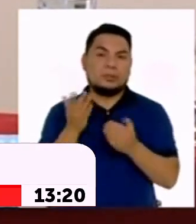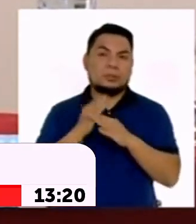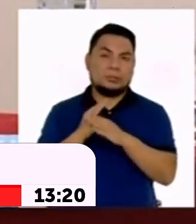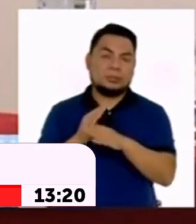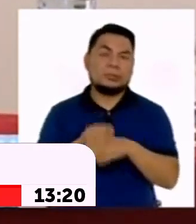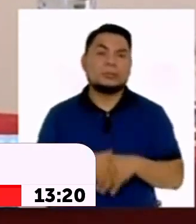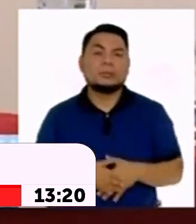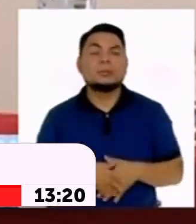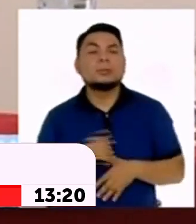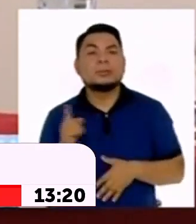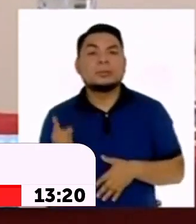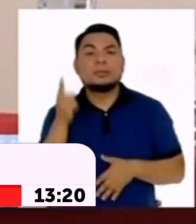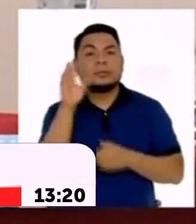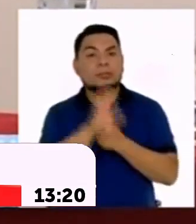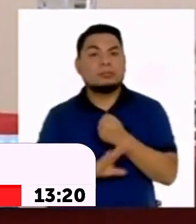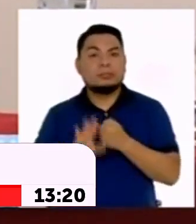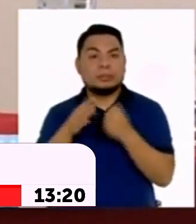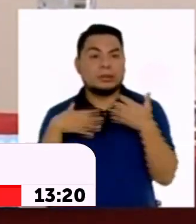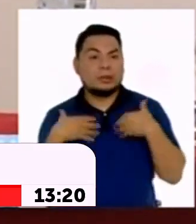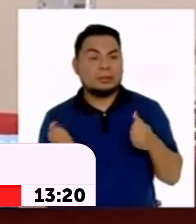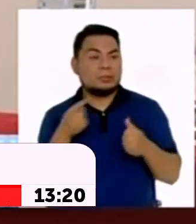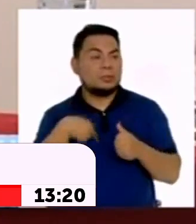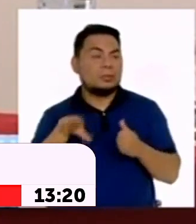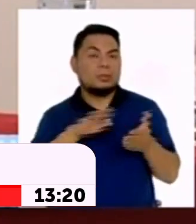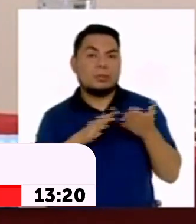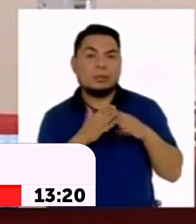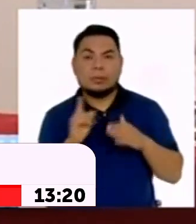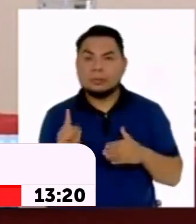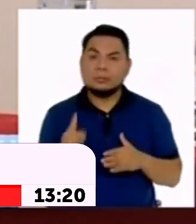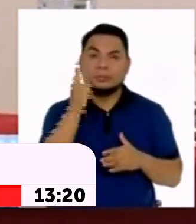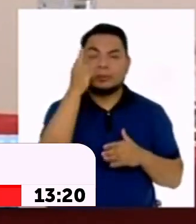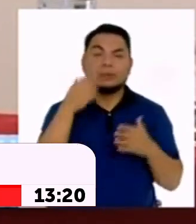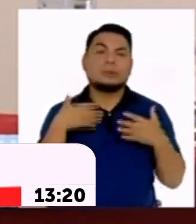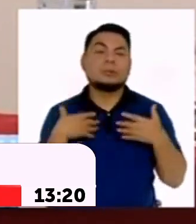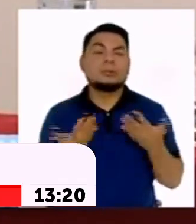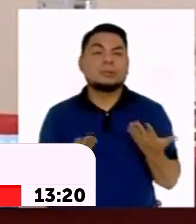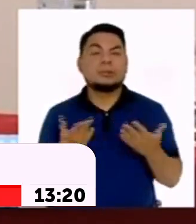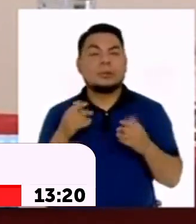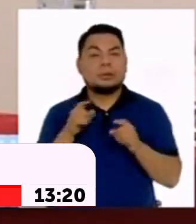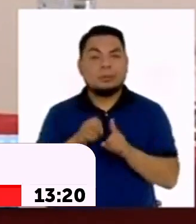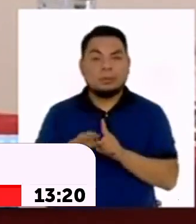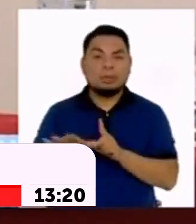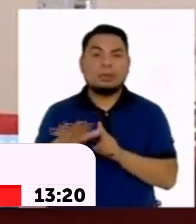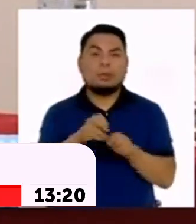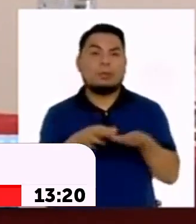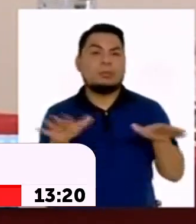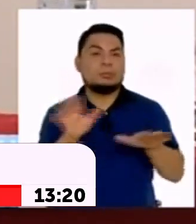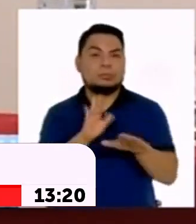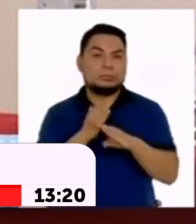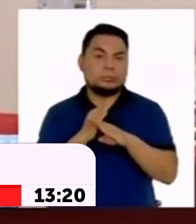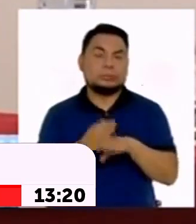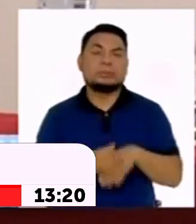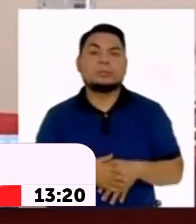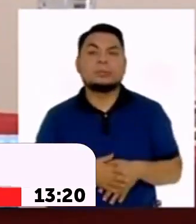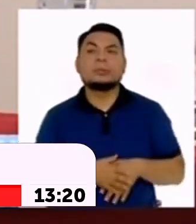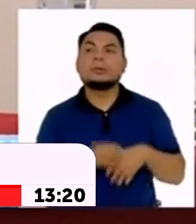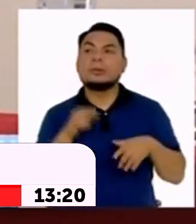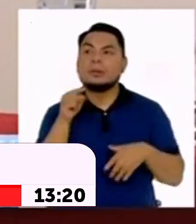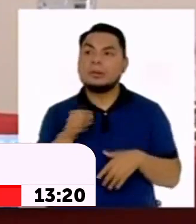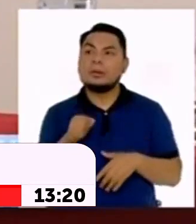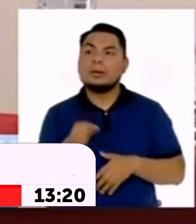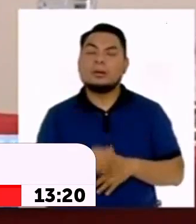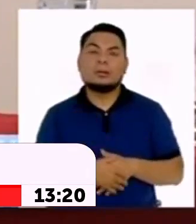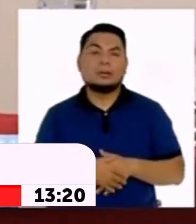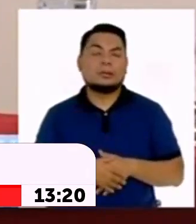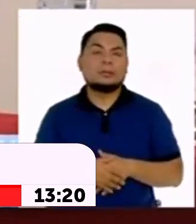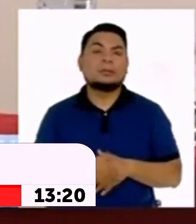Primero está defender la salud de la población, primero está evitar contagios masivos, y esto es lo